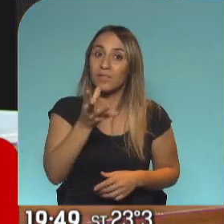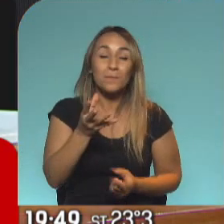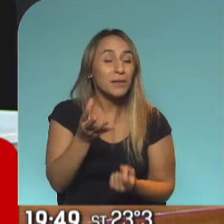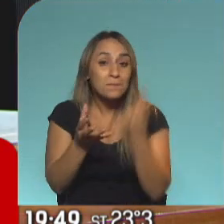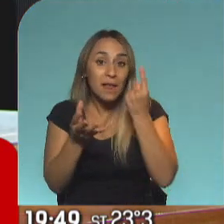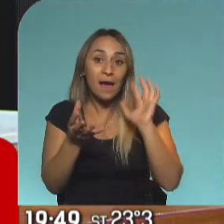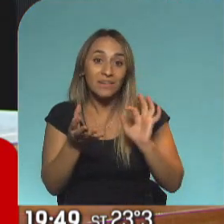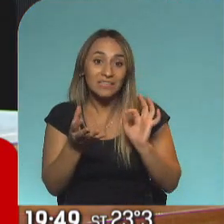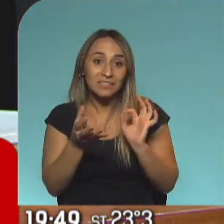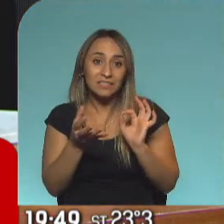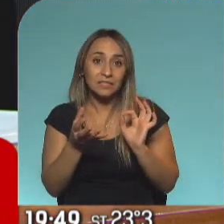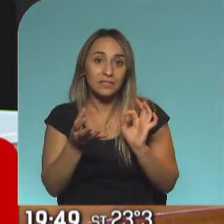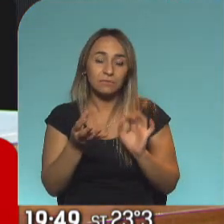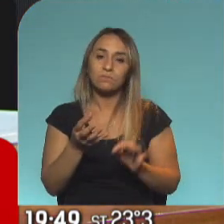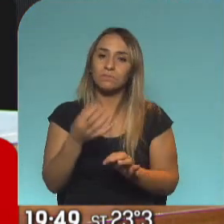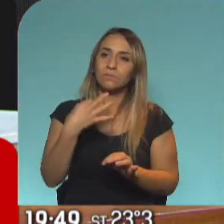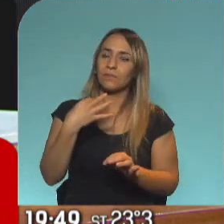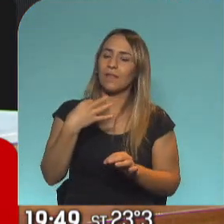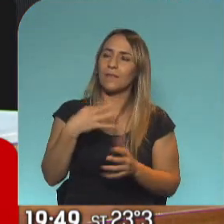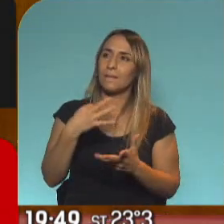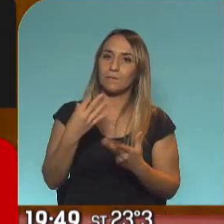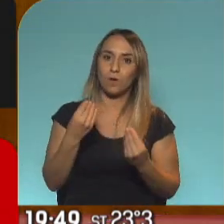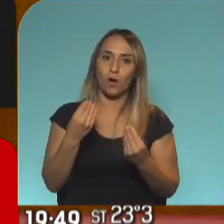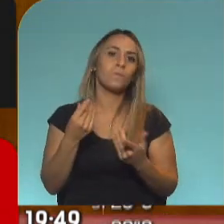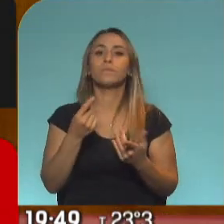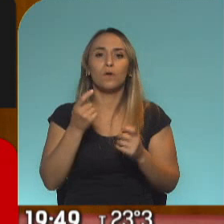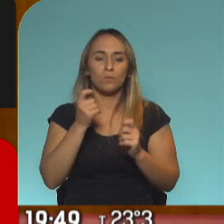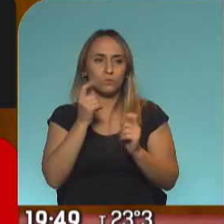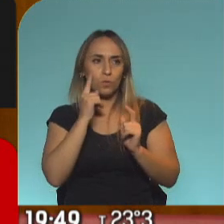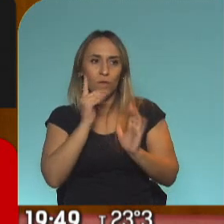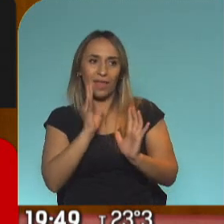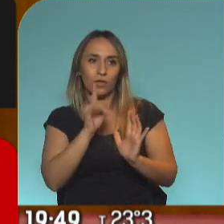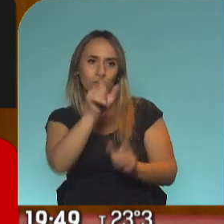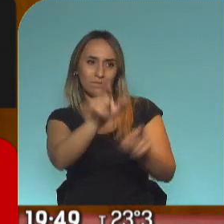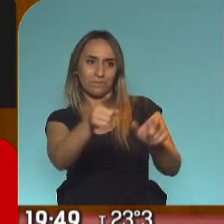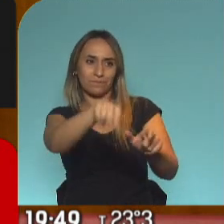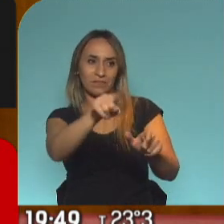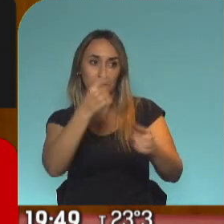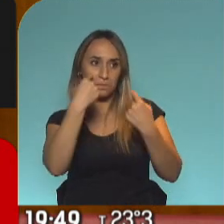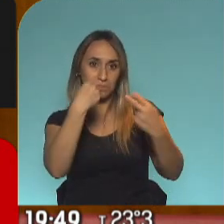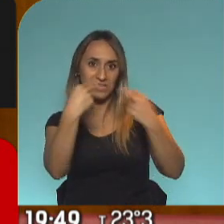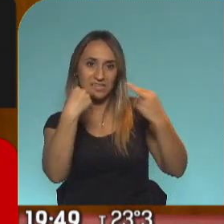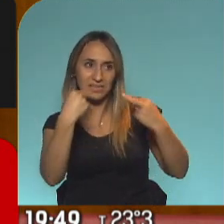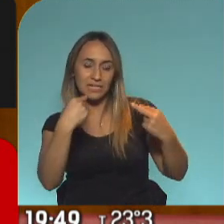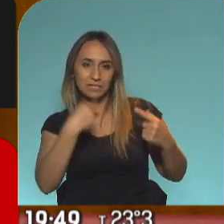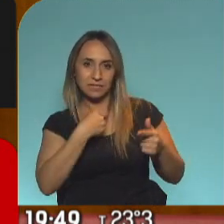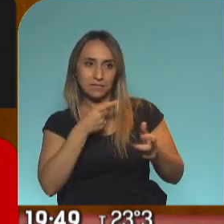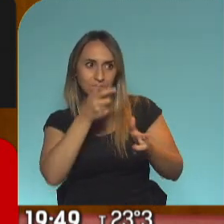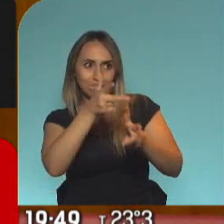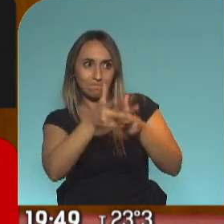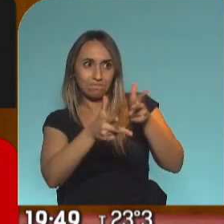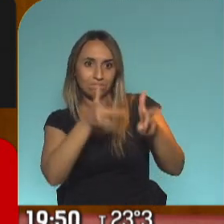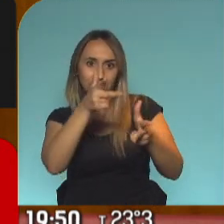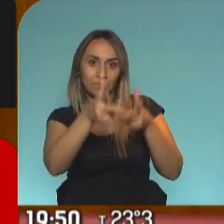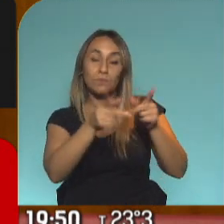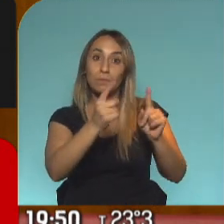que ser como cuidadosos, ¿no?, con los que están escuchando. Porque esas preguntas de que cómo no